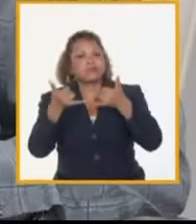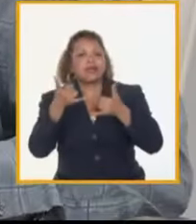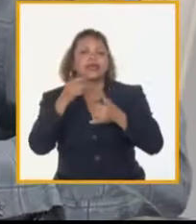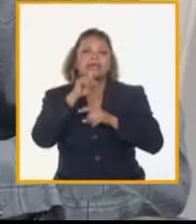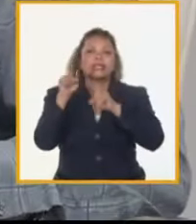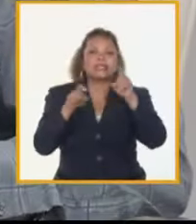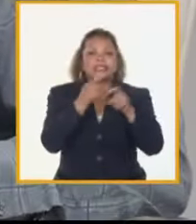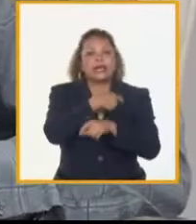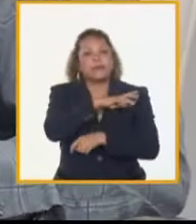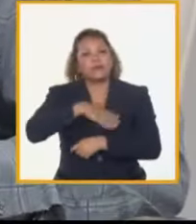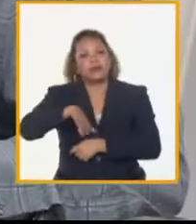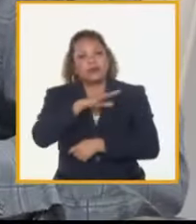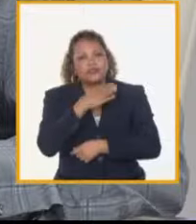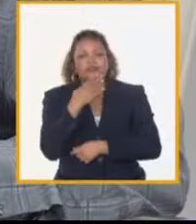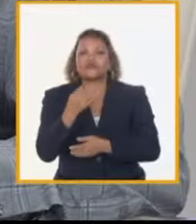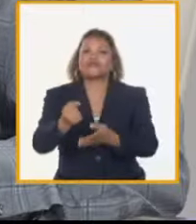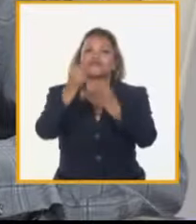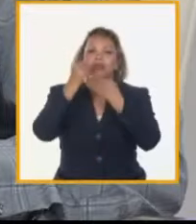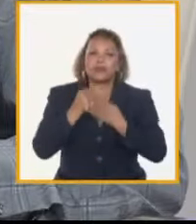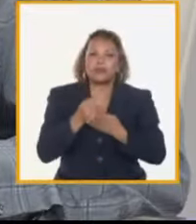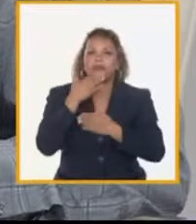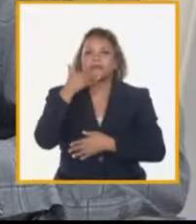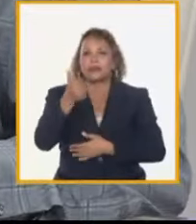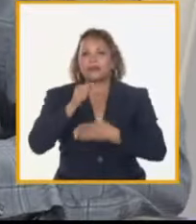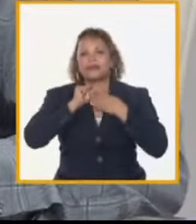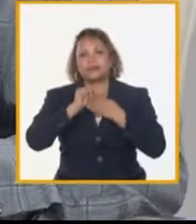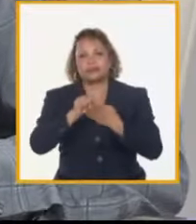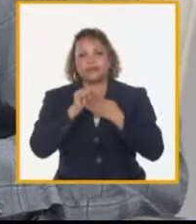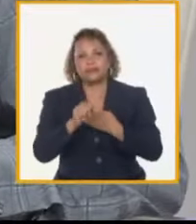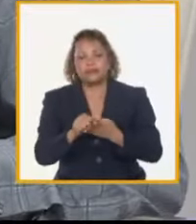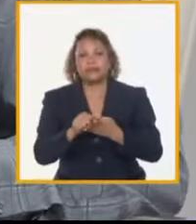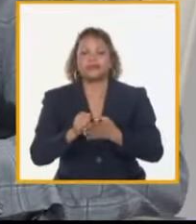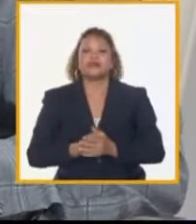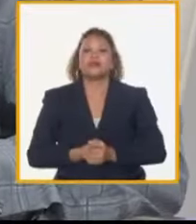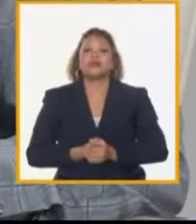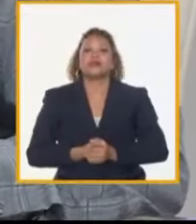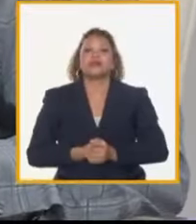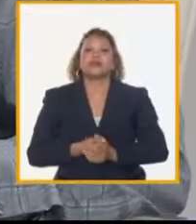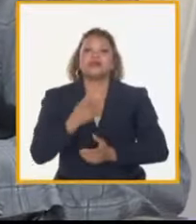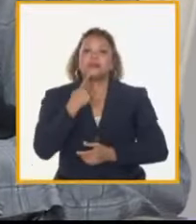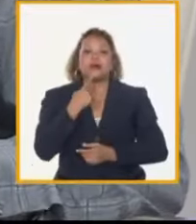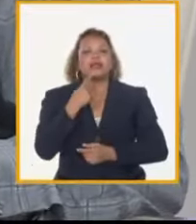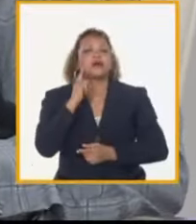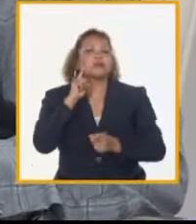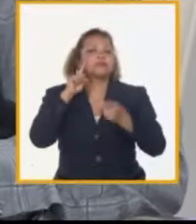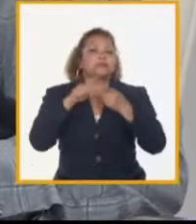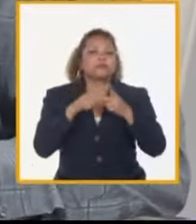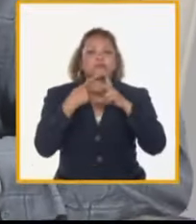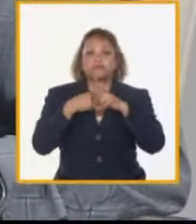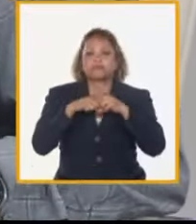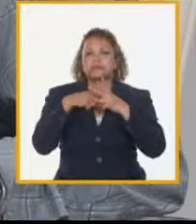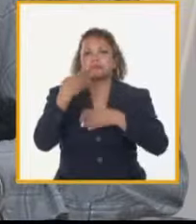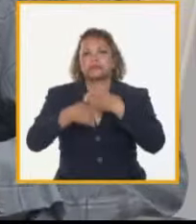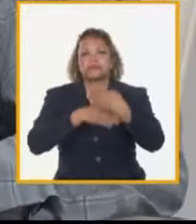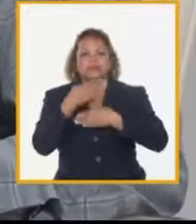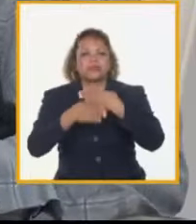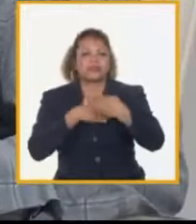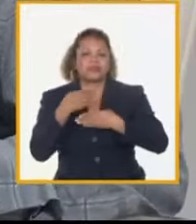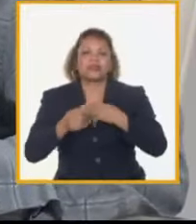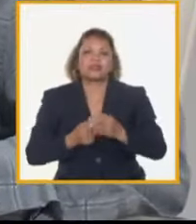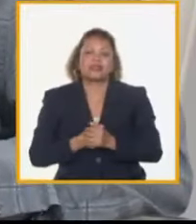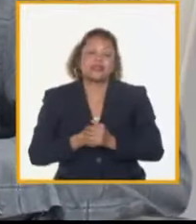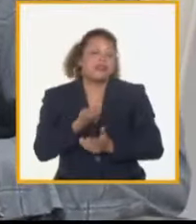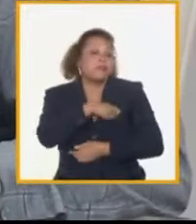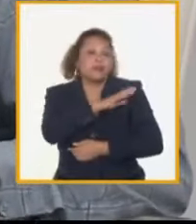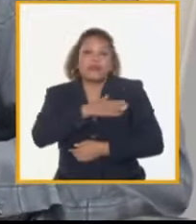siempre nos enriquecen y nos hacen tomar medidas para que se resuelvan los problemas y en definitiva que la